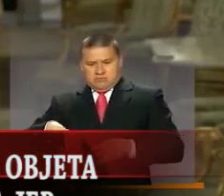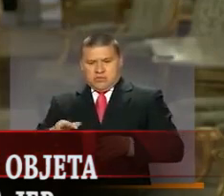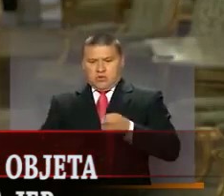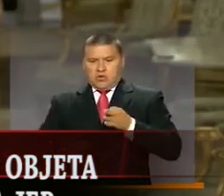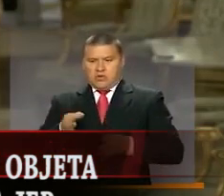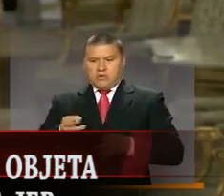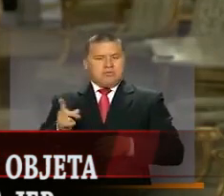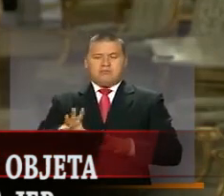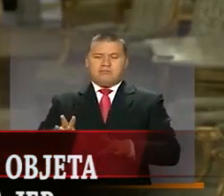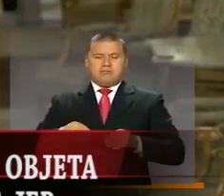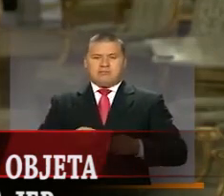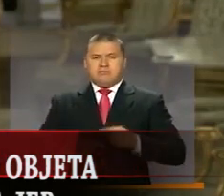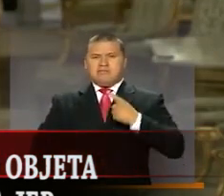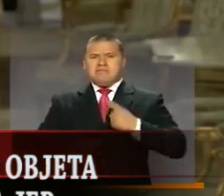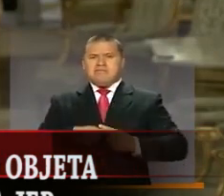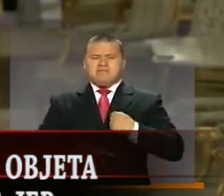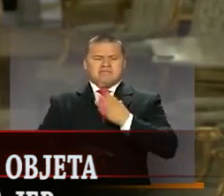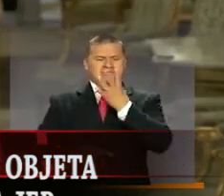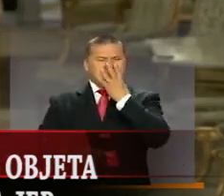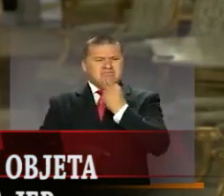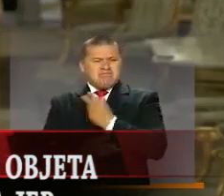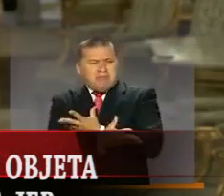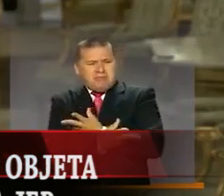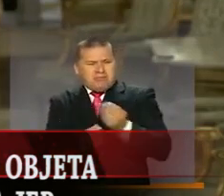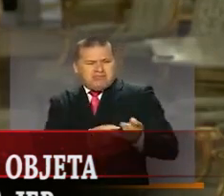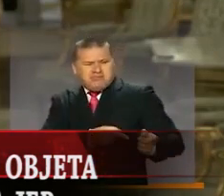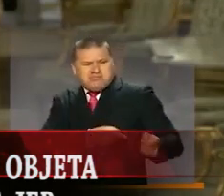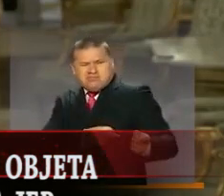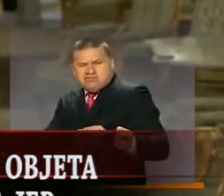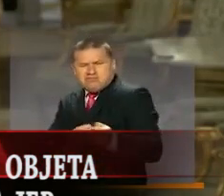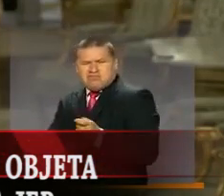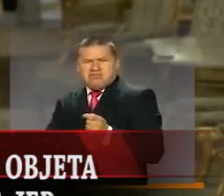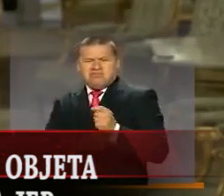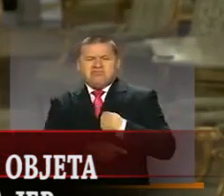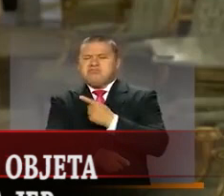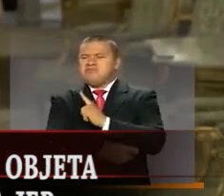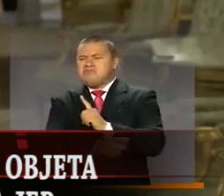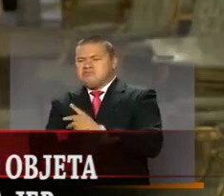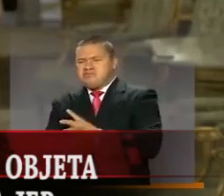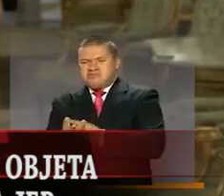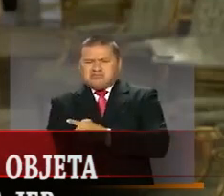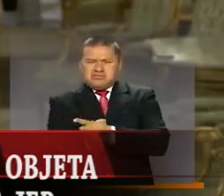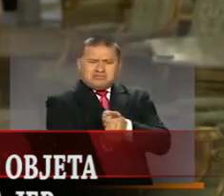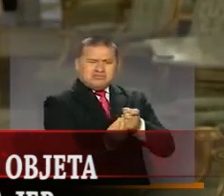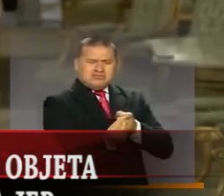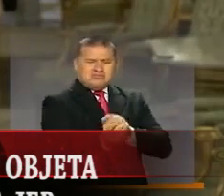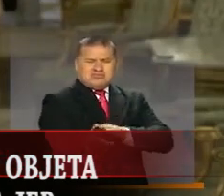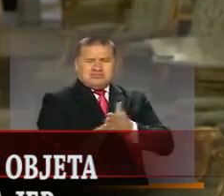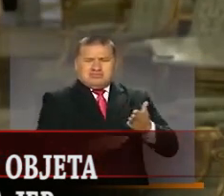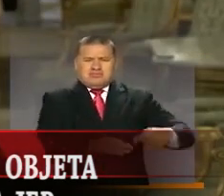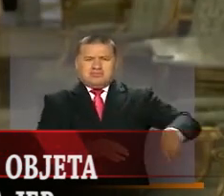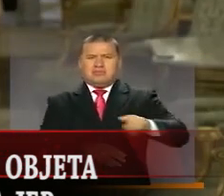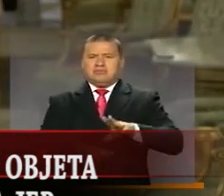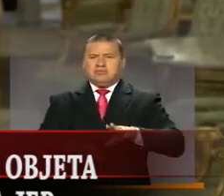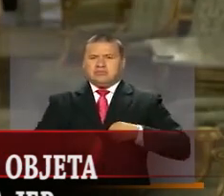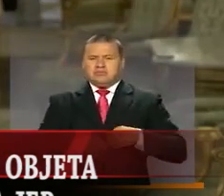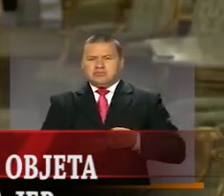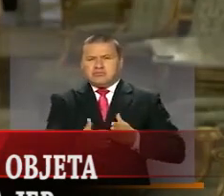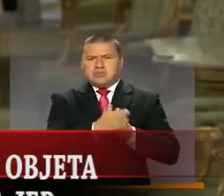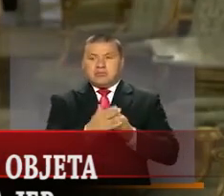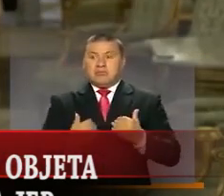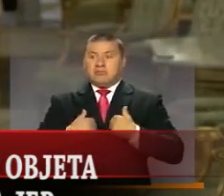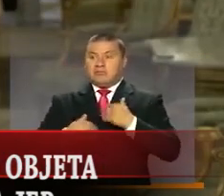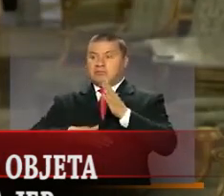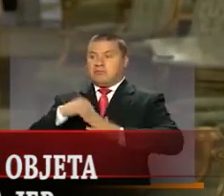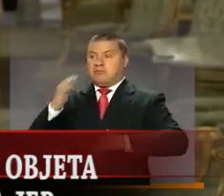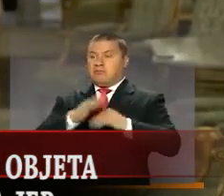frente a los crímenes de lesa humanidad genocidio o crímenes de guerra en relación con quienes no son máximos